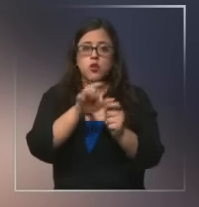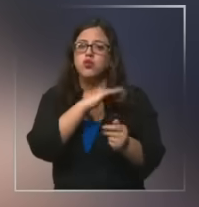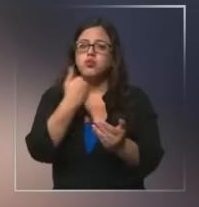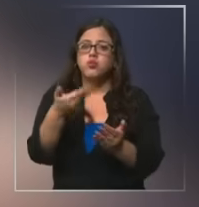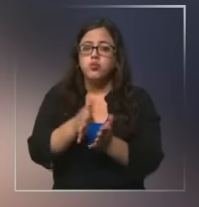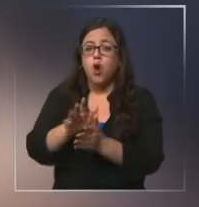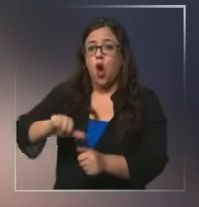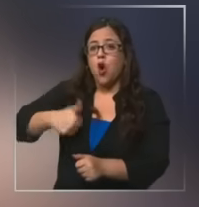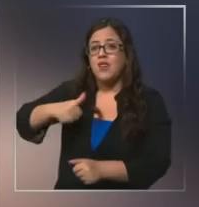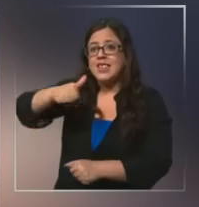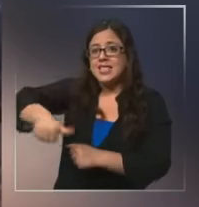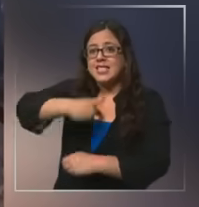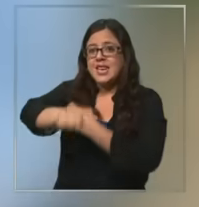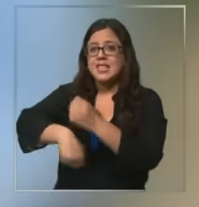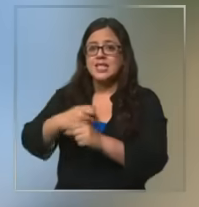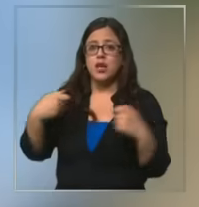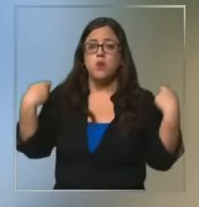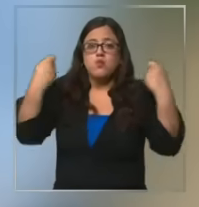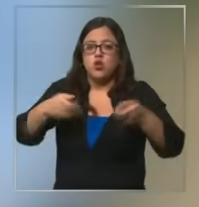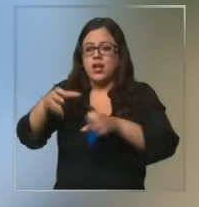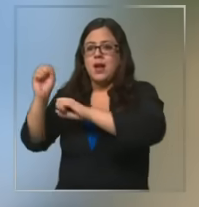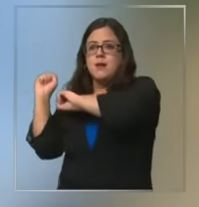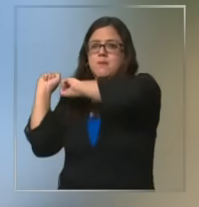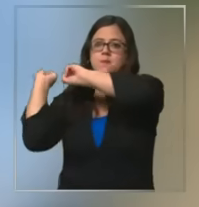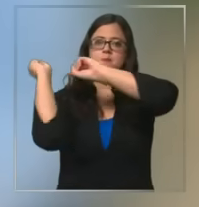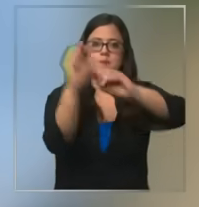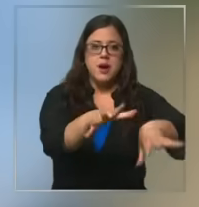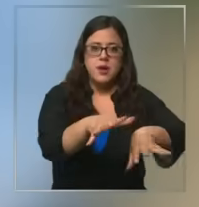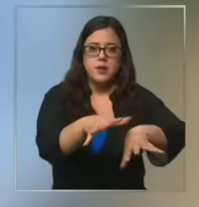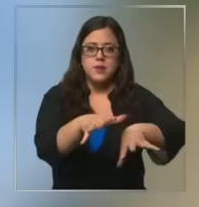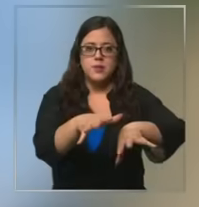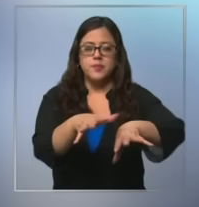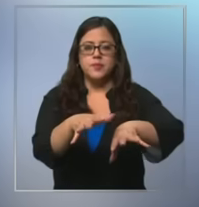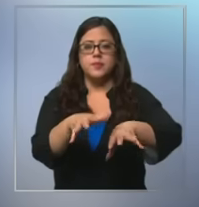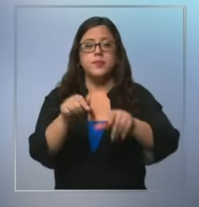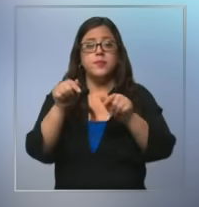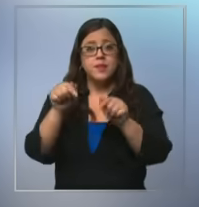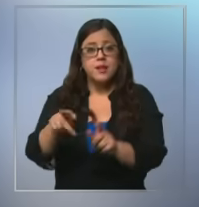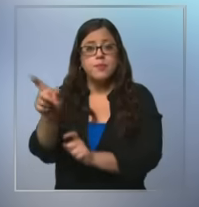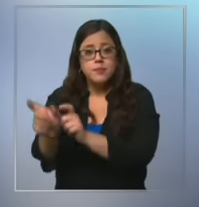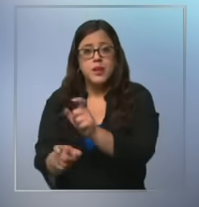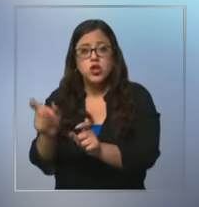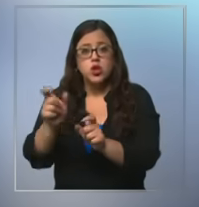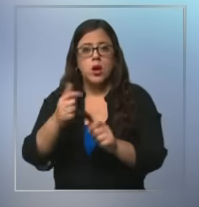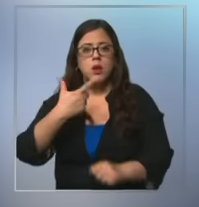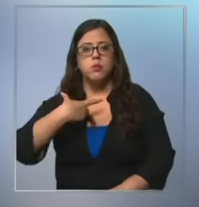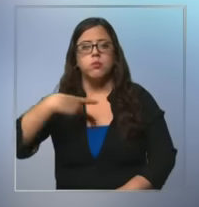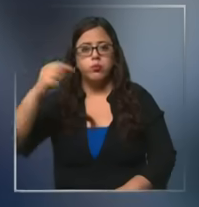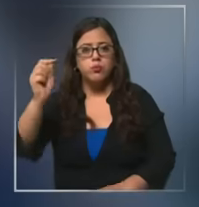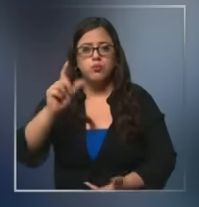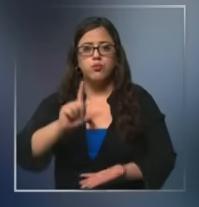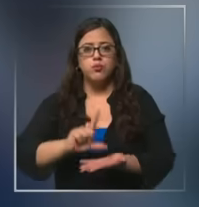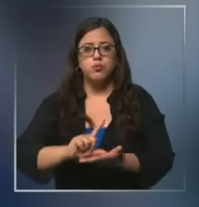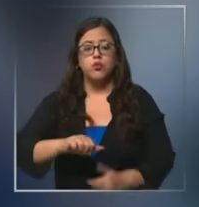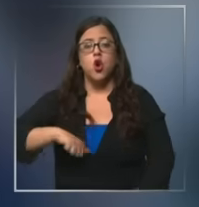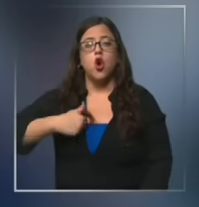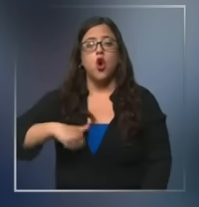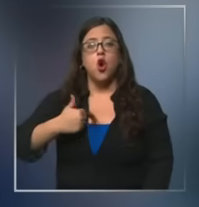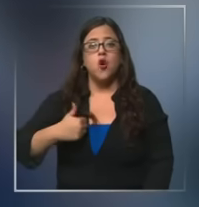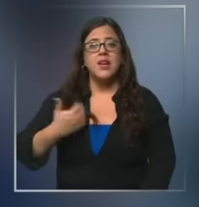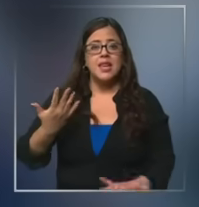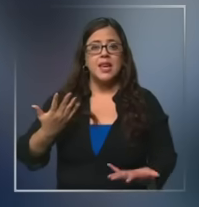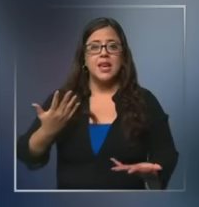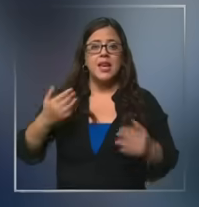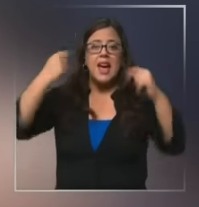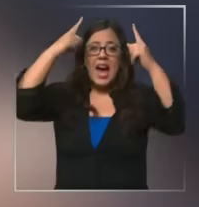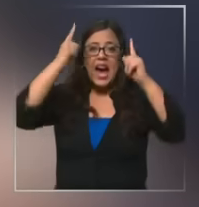joven de 16 años, lanza esta mochila desde el interior del vehículo y estos individuos huyen del lugar. Este joven termina con